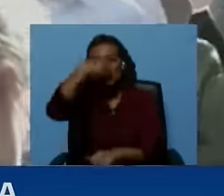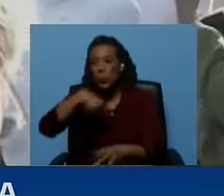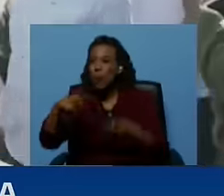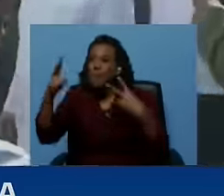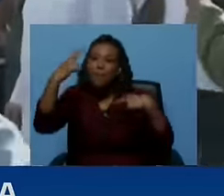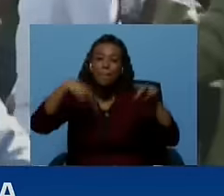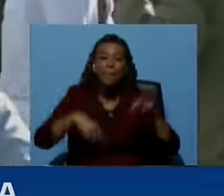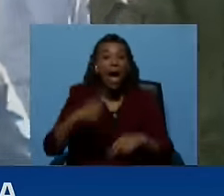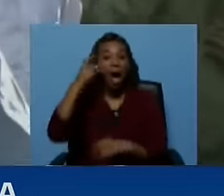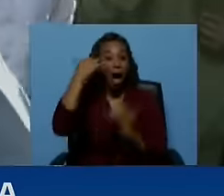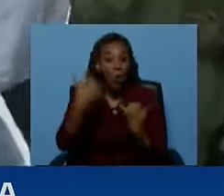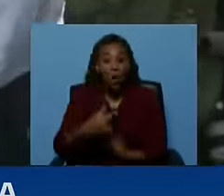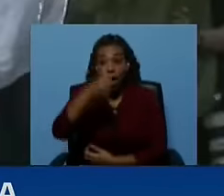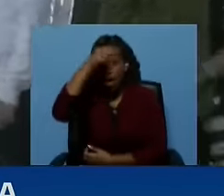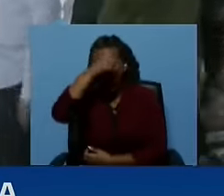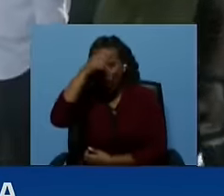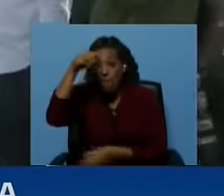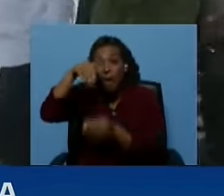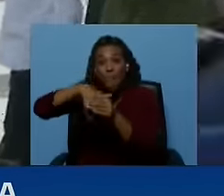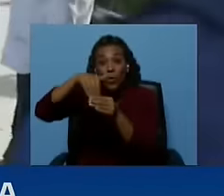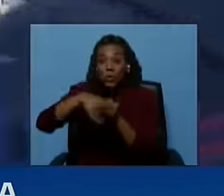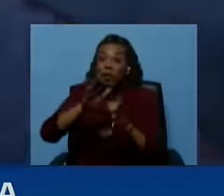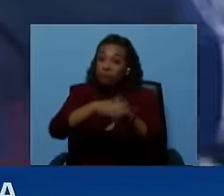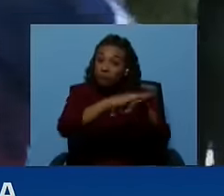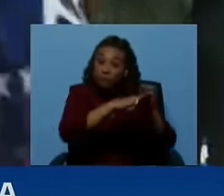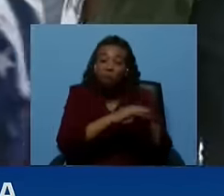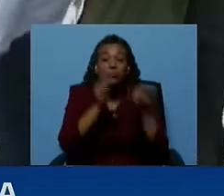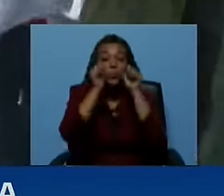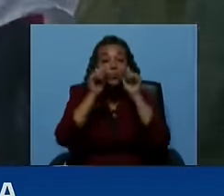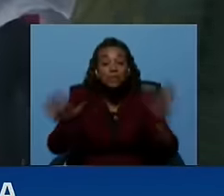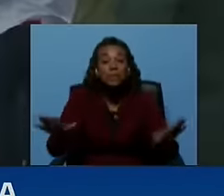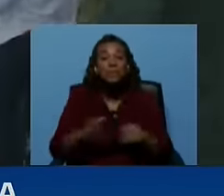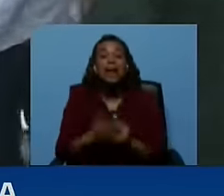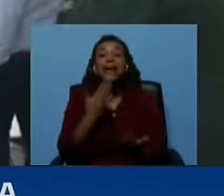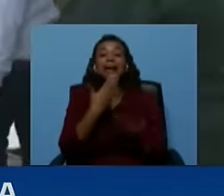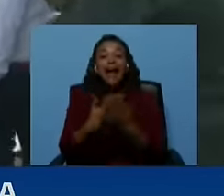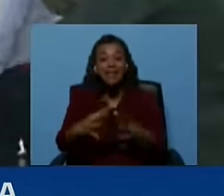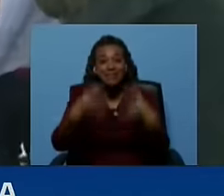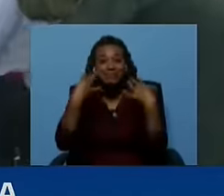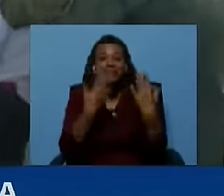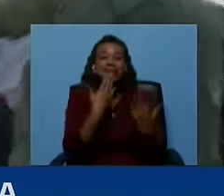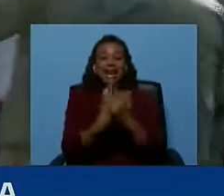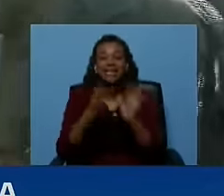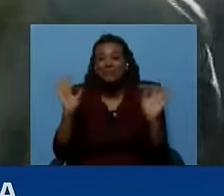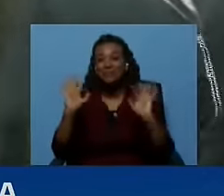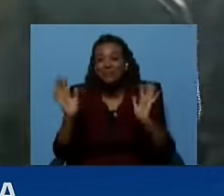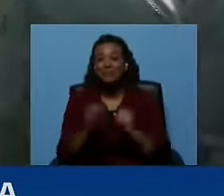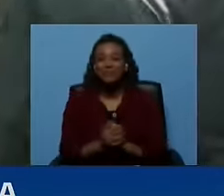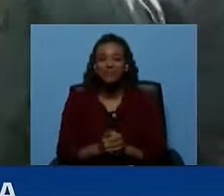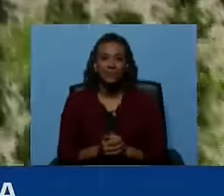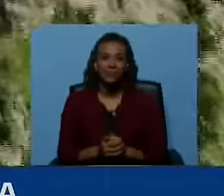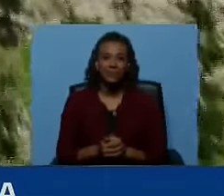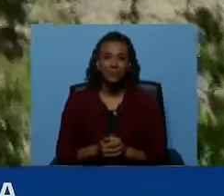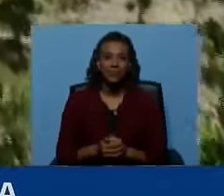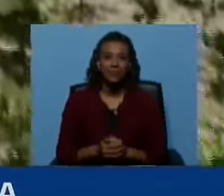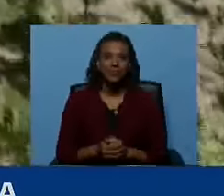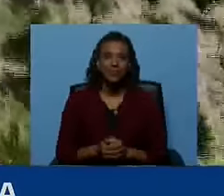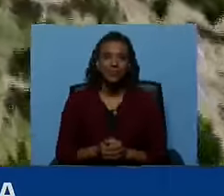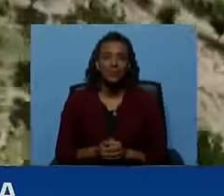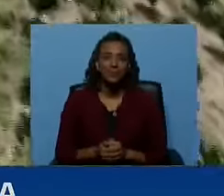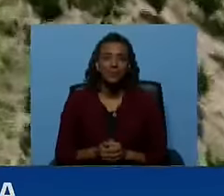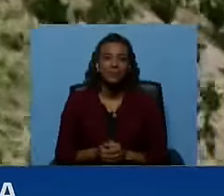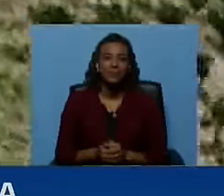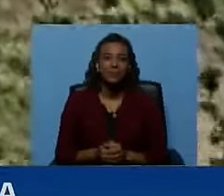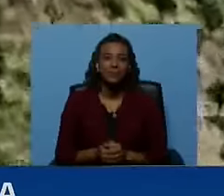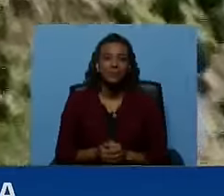bendiga votar el domingo a votar que Dios los bendiga pues gracias Gracias chao estamos